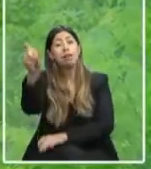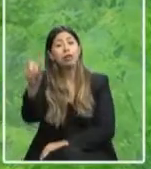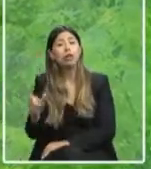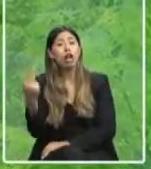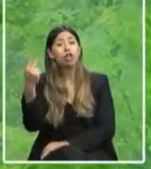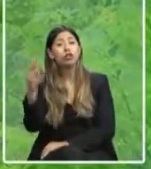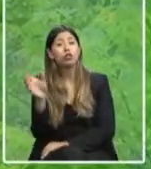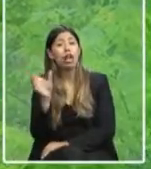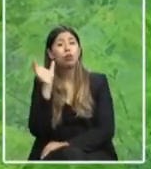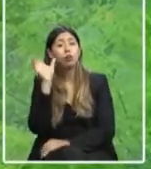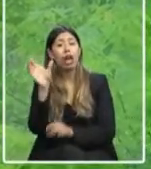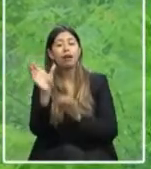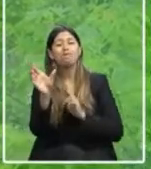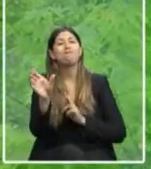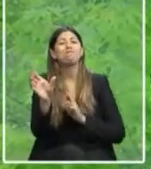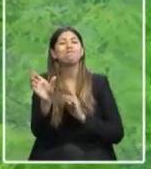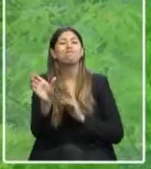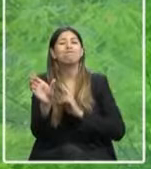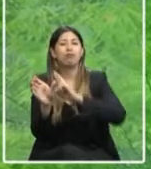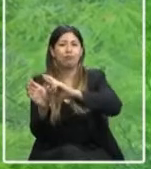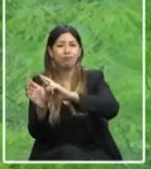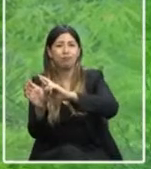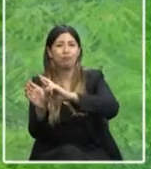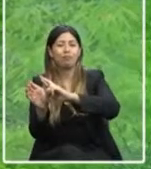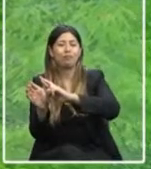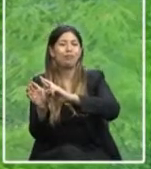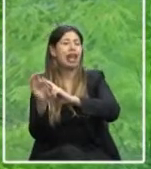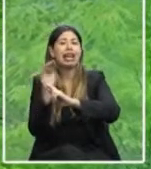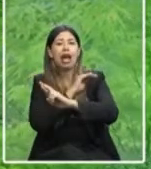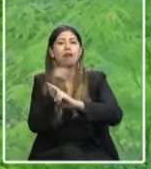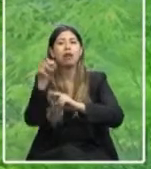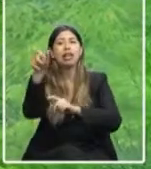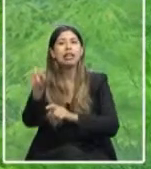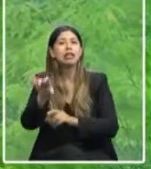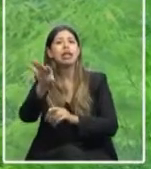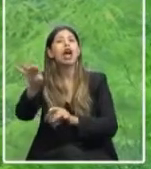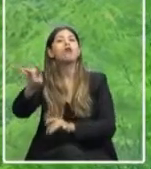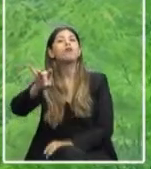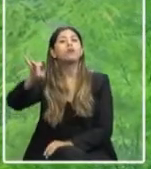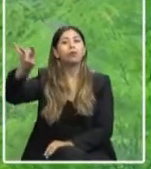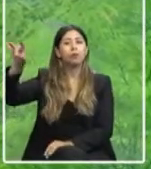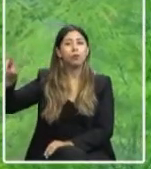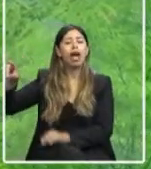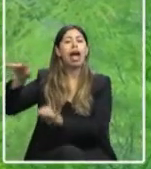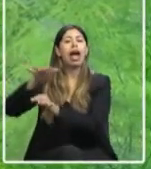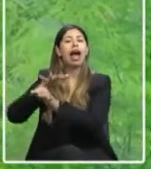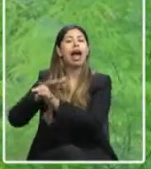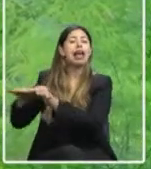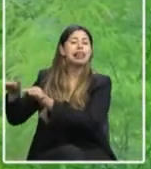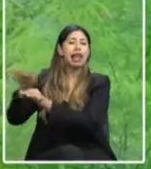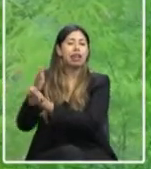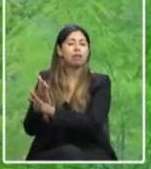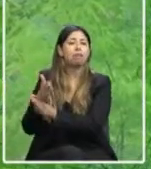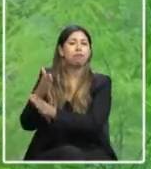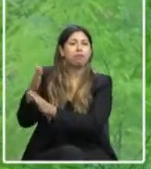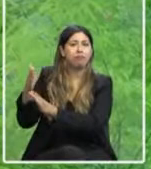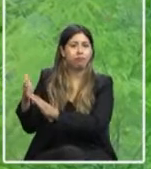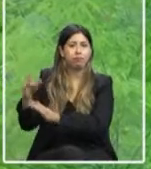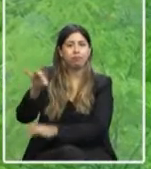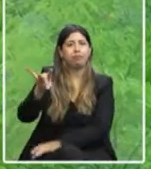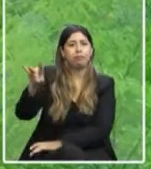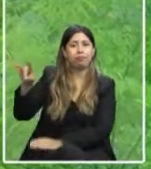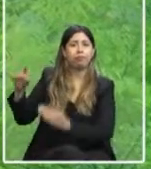persona para poder así utilizar la estrategia de aislar a la misma y evitar la dispersión del